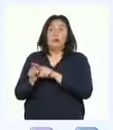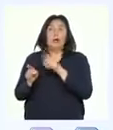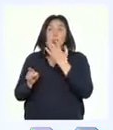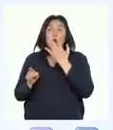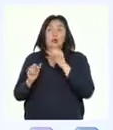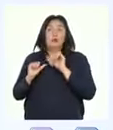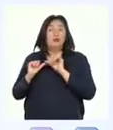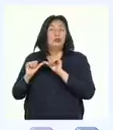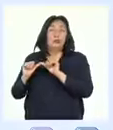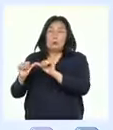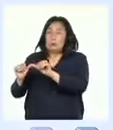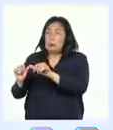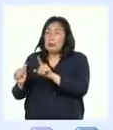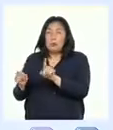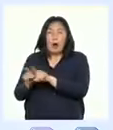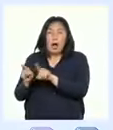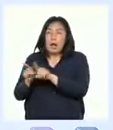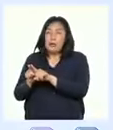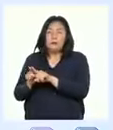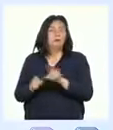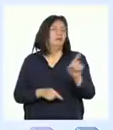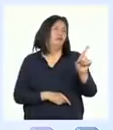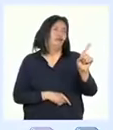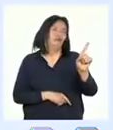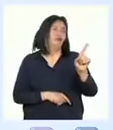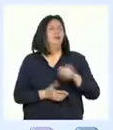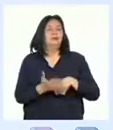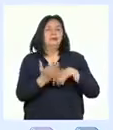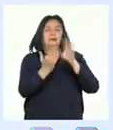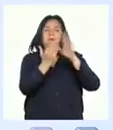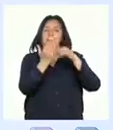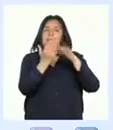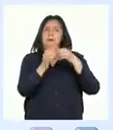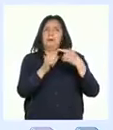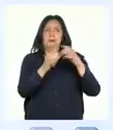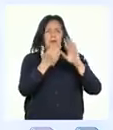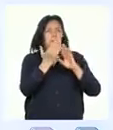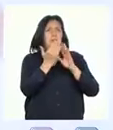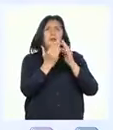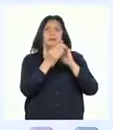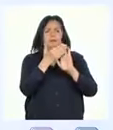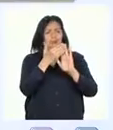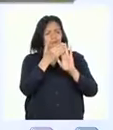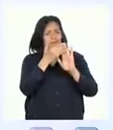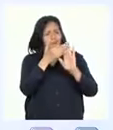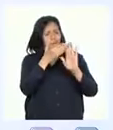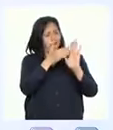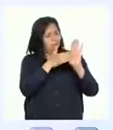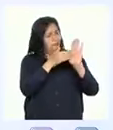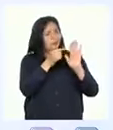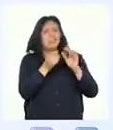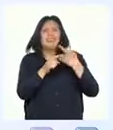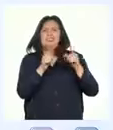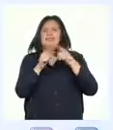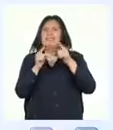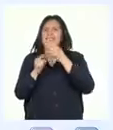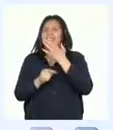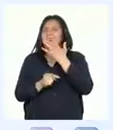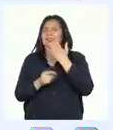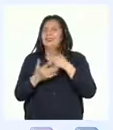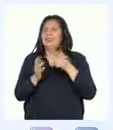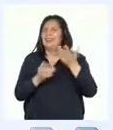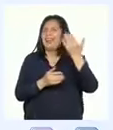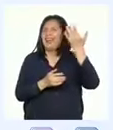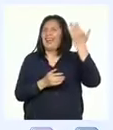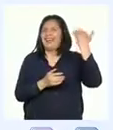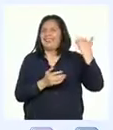se mantenía todavía? No, la pintura tenía varias capas y mostraba los distintos colores